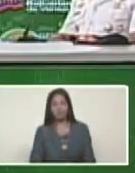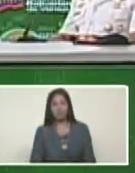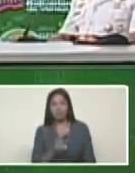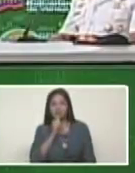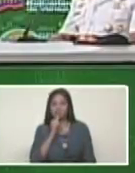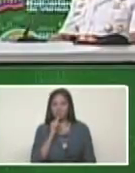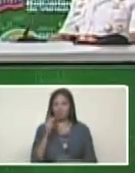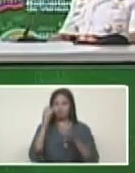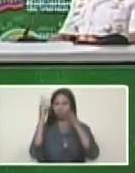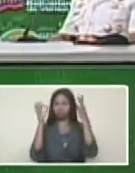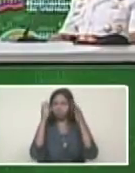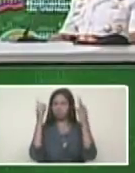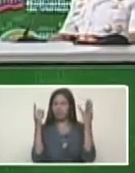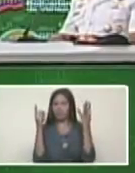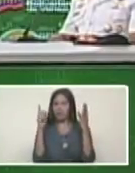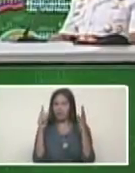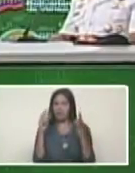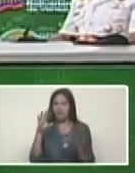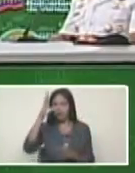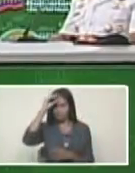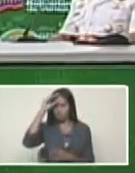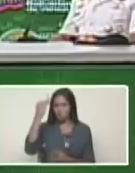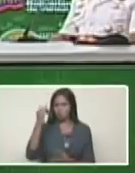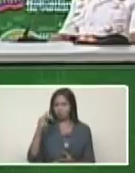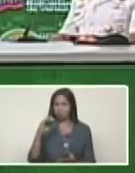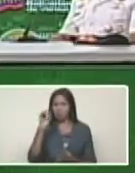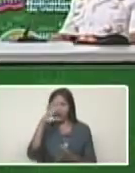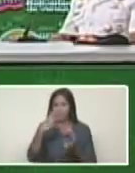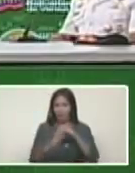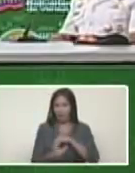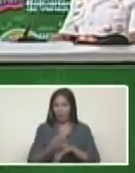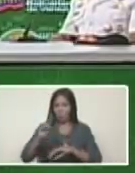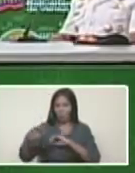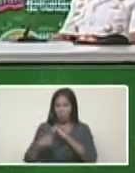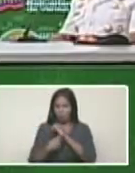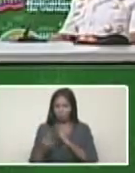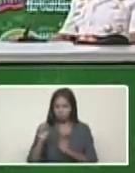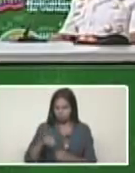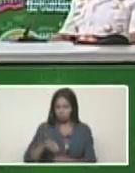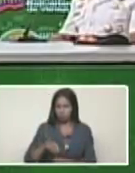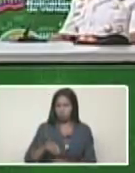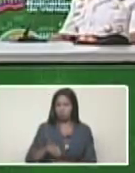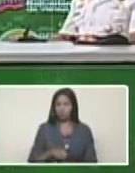el CLAP? ¿Donald Trump? ¿Guaidó?